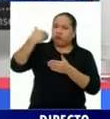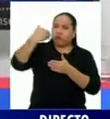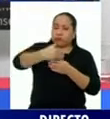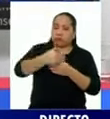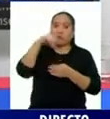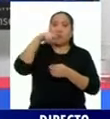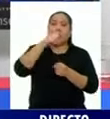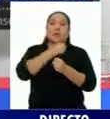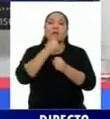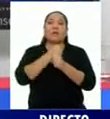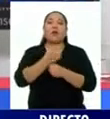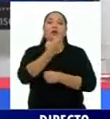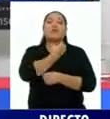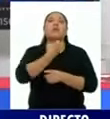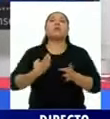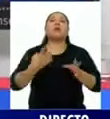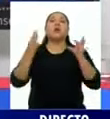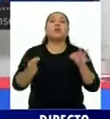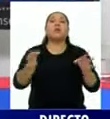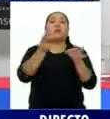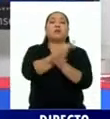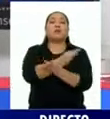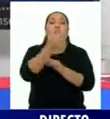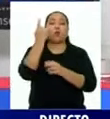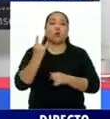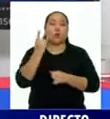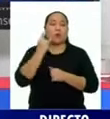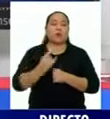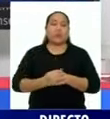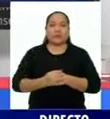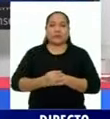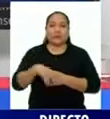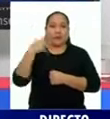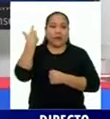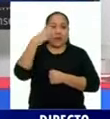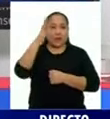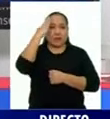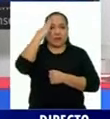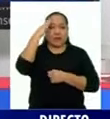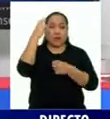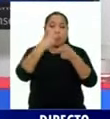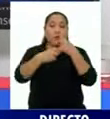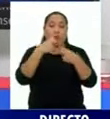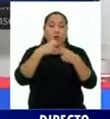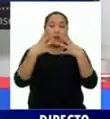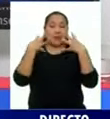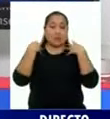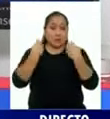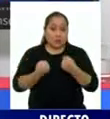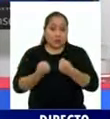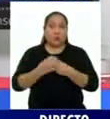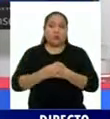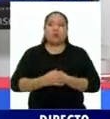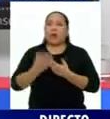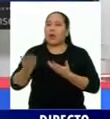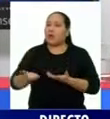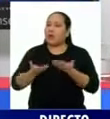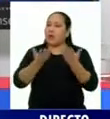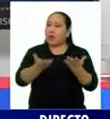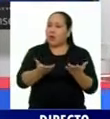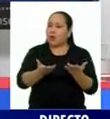de transición y emergencia. Sabemos que la crisis sanitaria ha traído